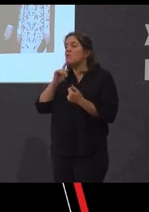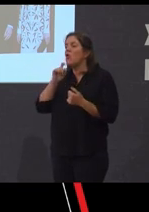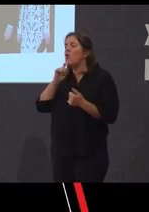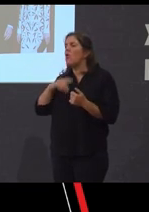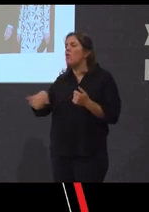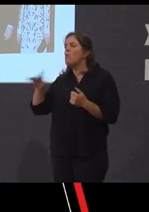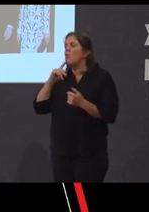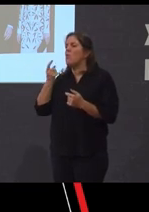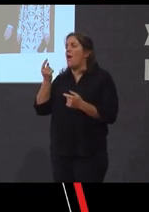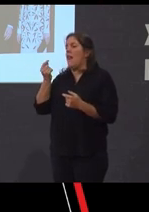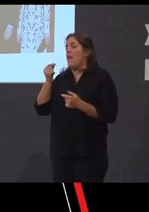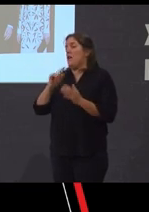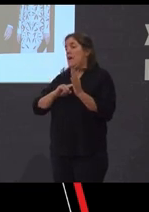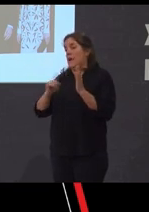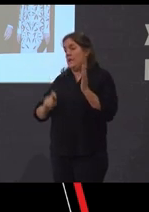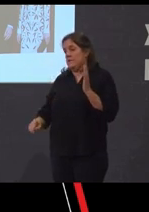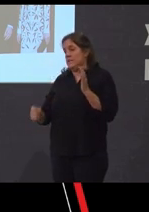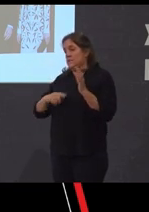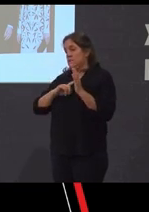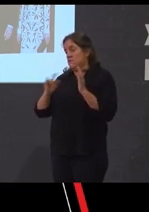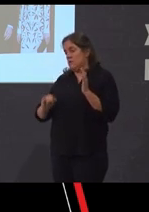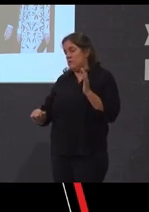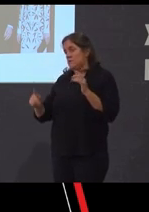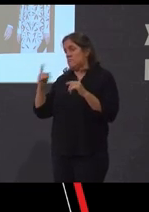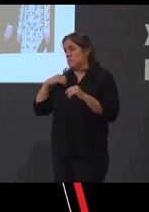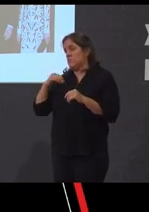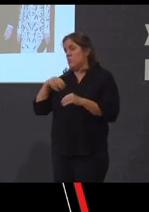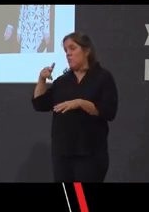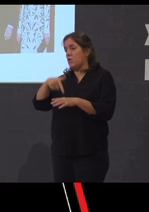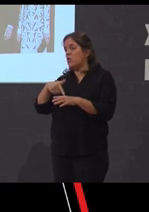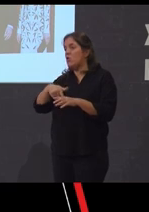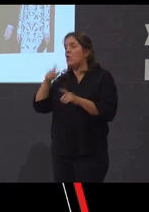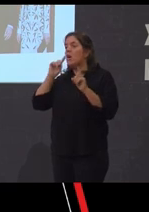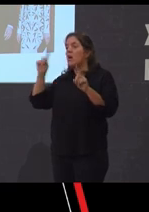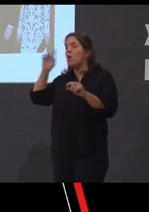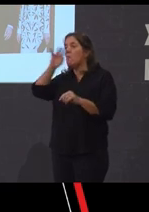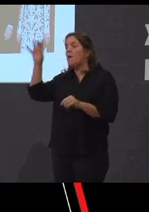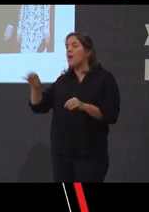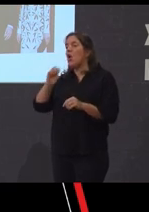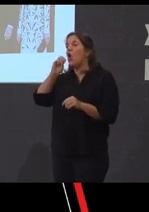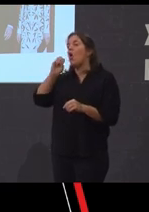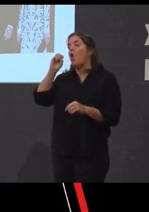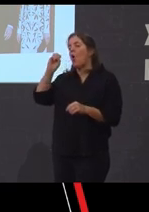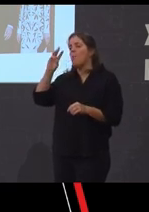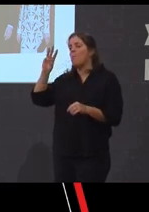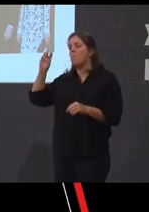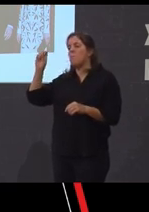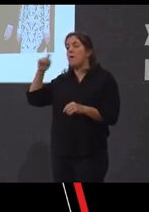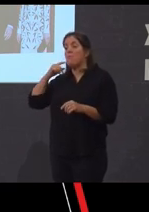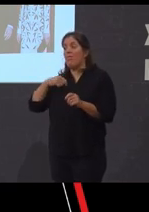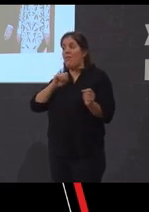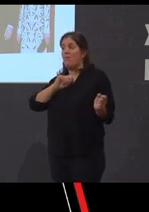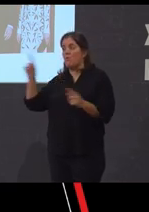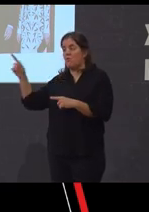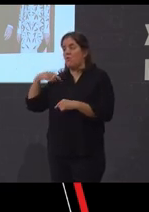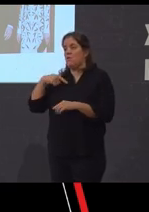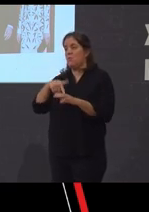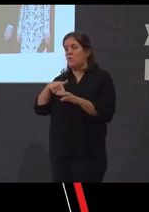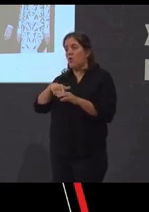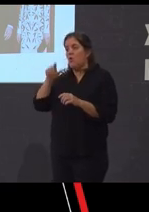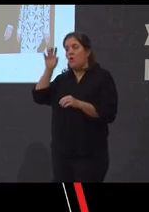de petróleo, cando os países da OPEP, da Organización de Países Exportadores de